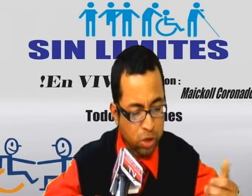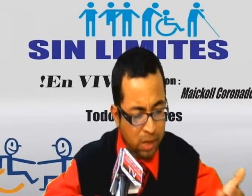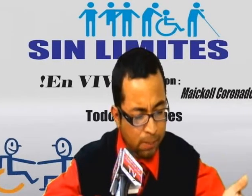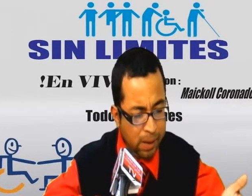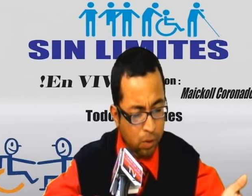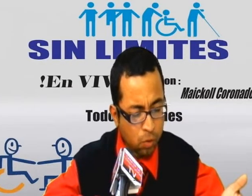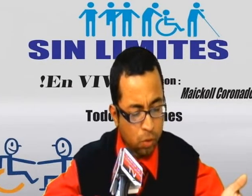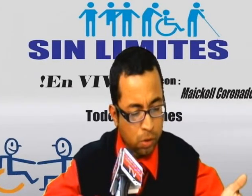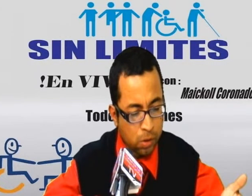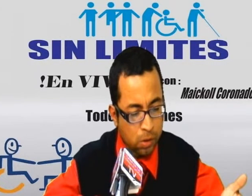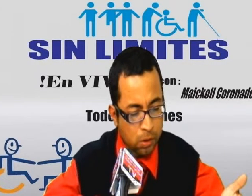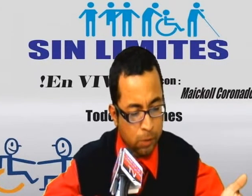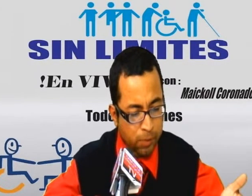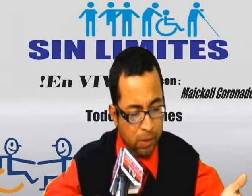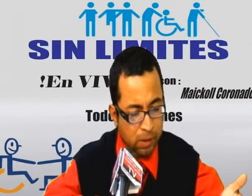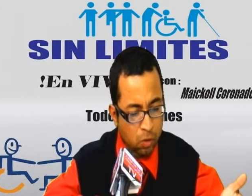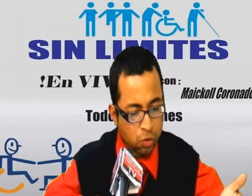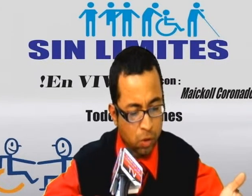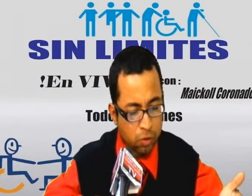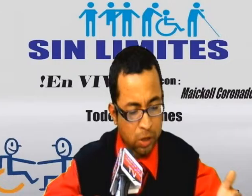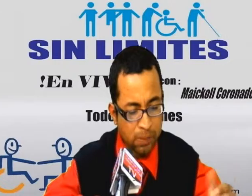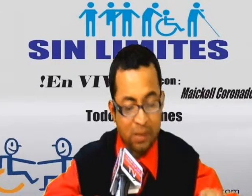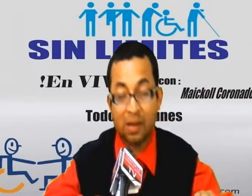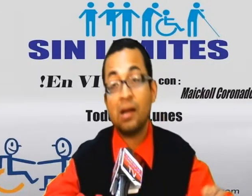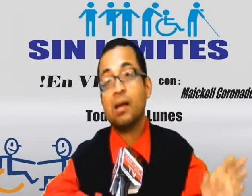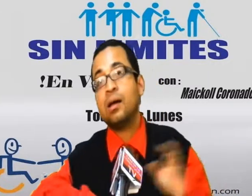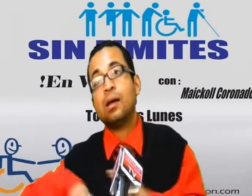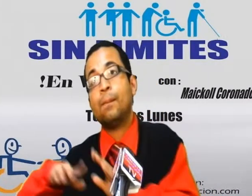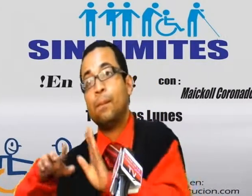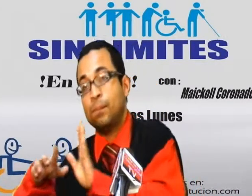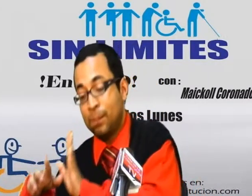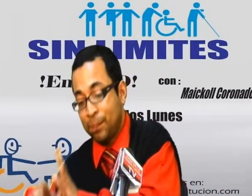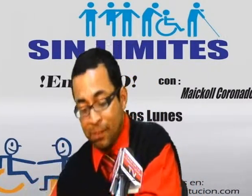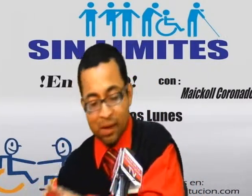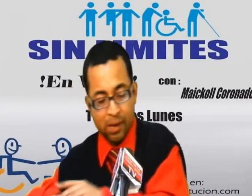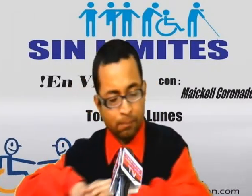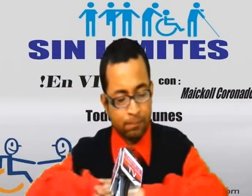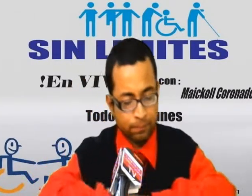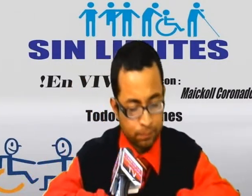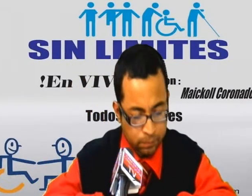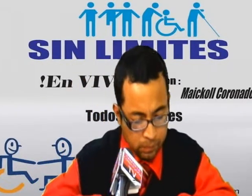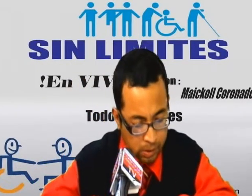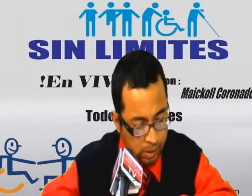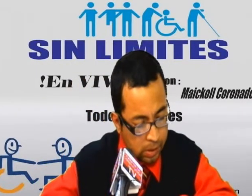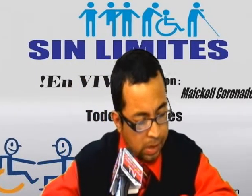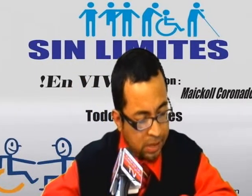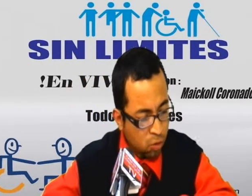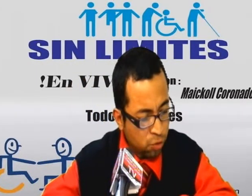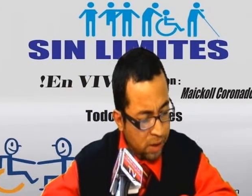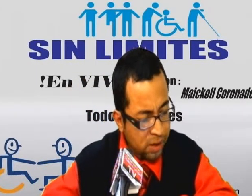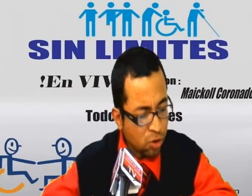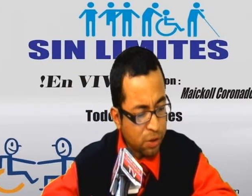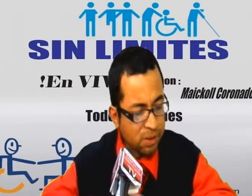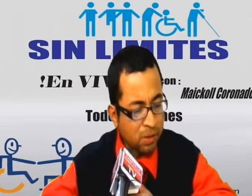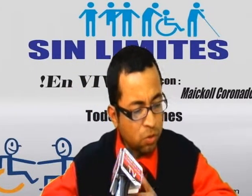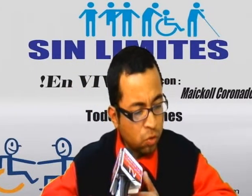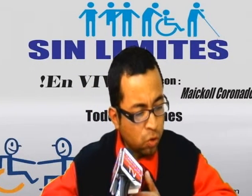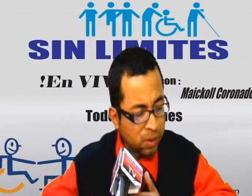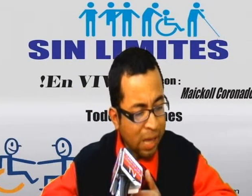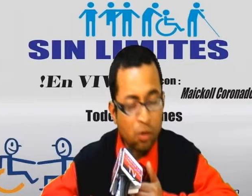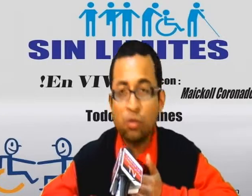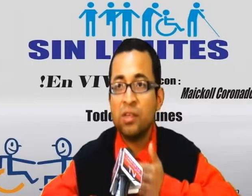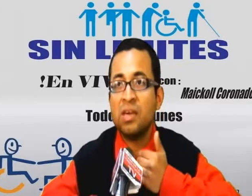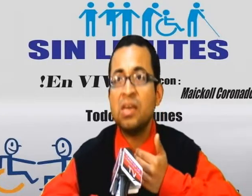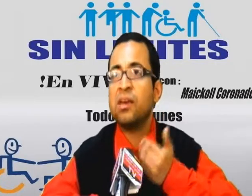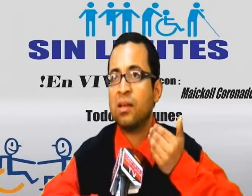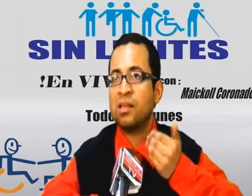pero sin embargo, después de que los chicos terminan primaria, la secundaria no sé